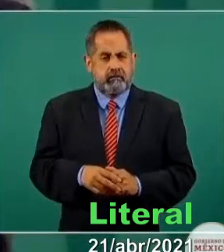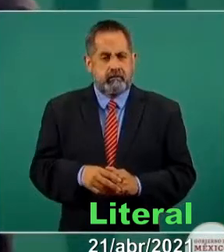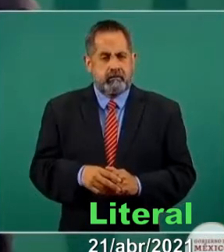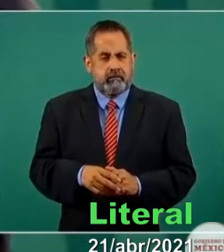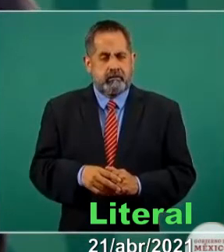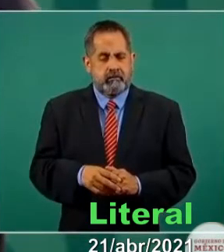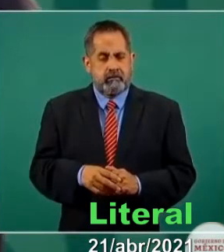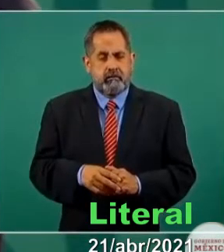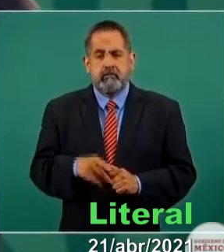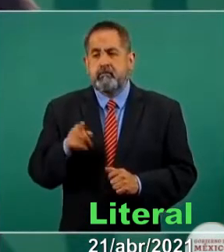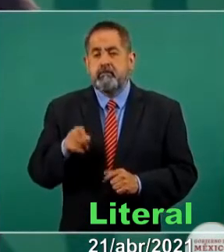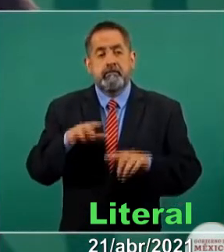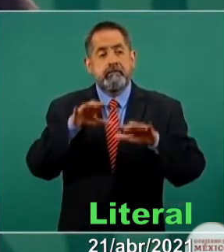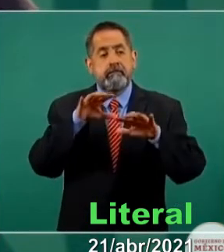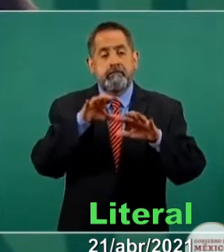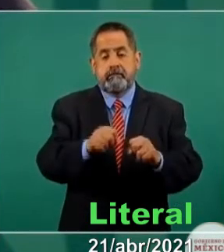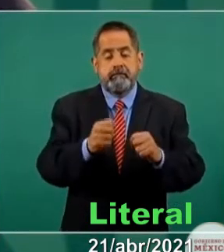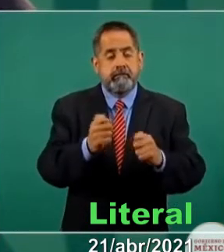una deportación